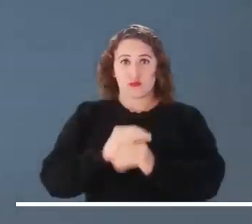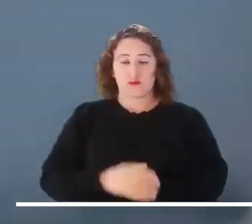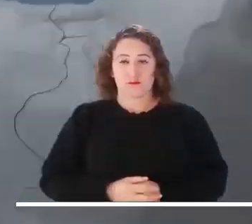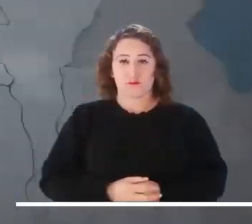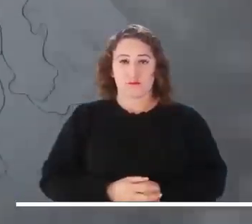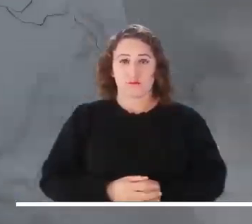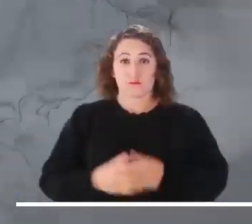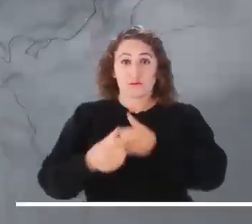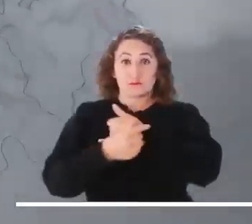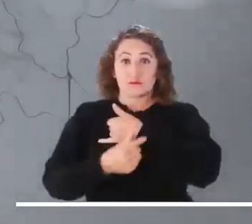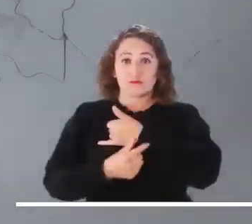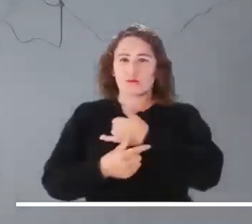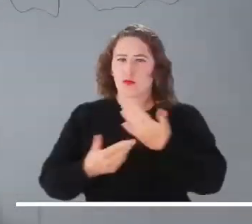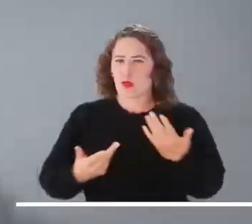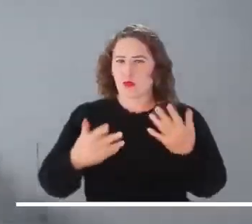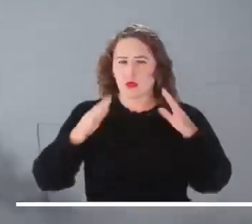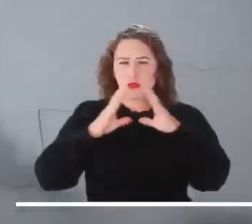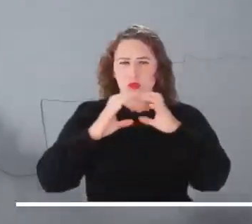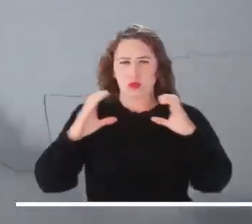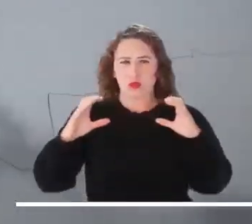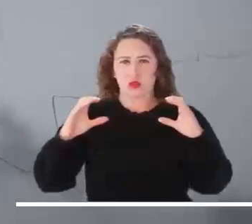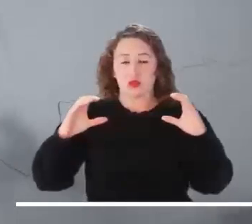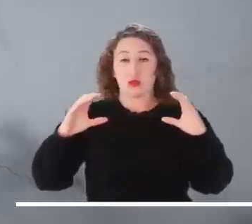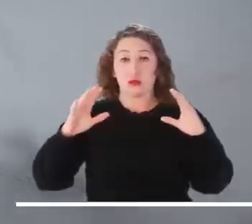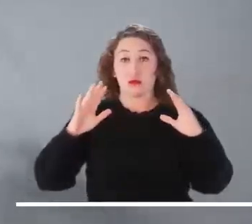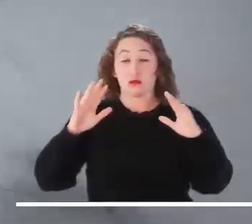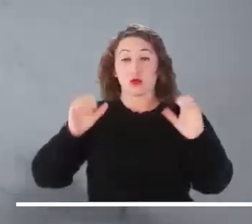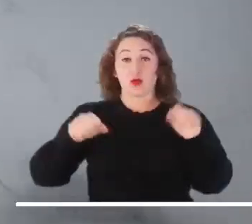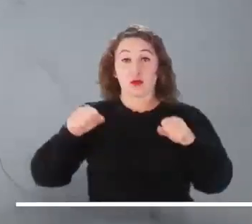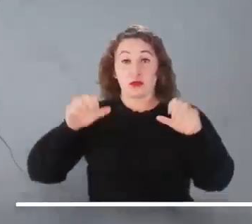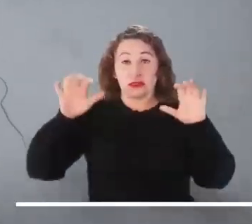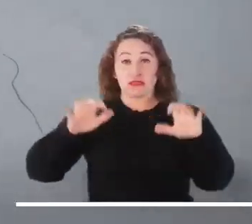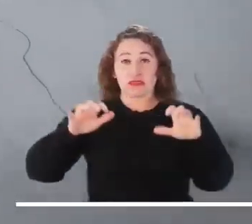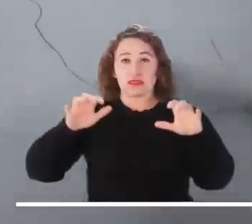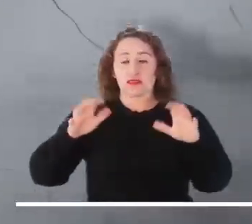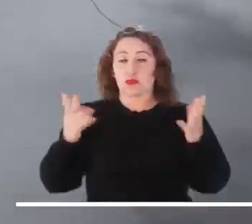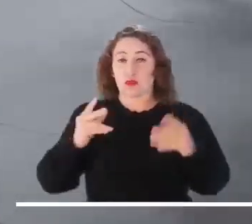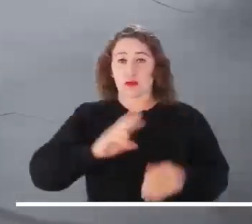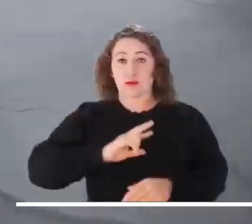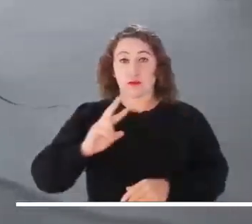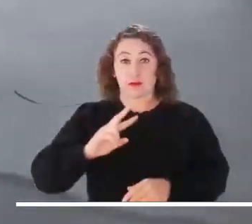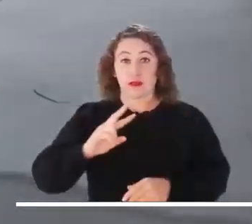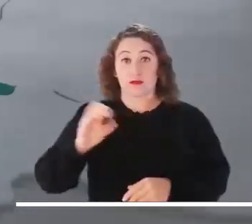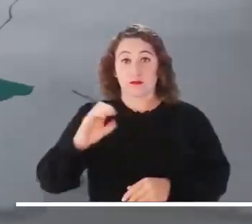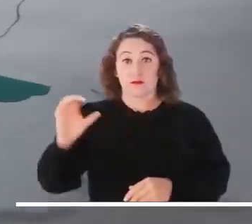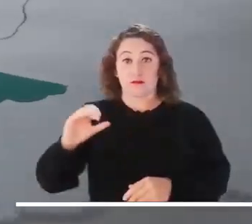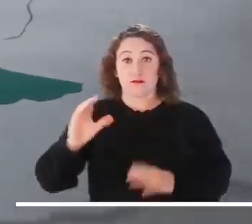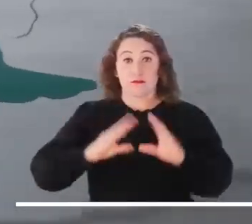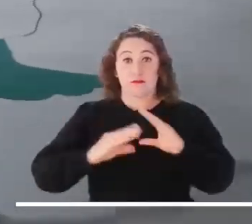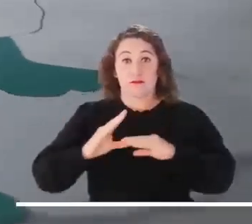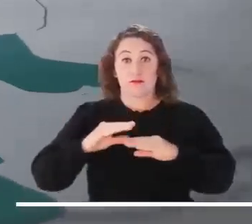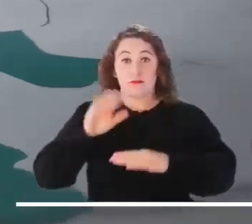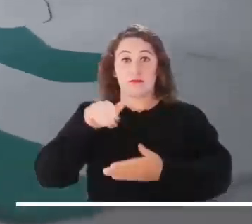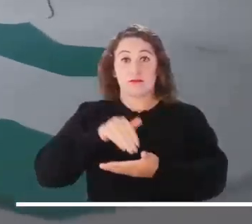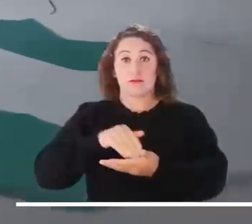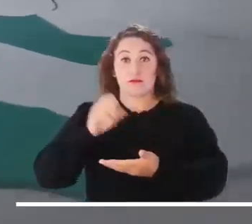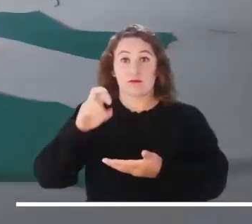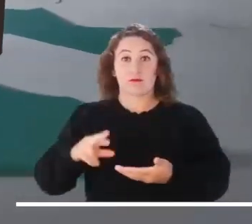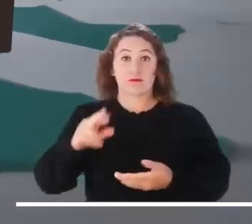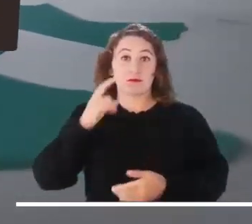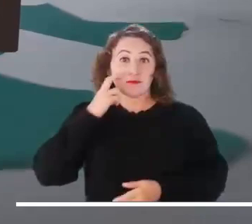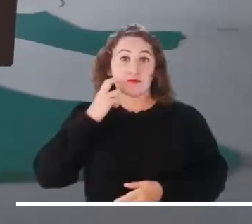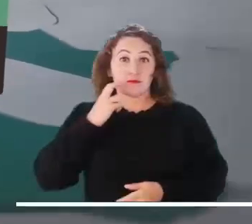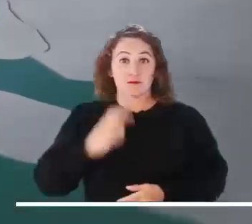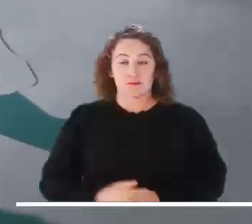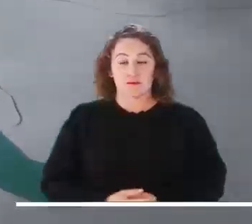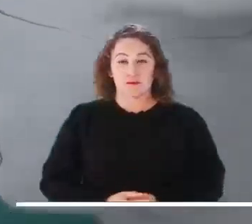lloviznas durante la noche. El Pacífico promete una noche nublada y con posibles lluvias en Valle del Cauca, occidente de Cauca